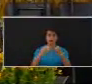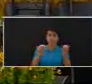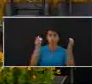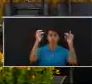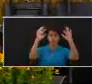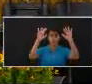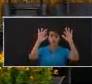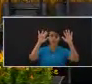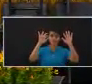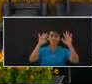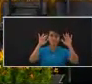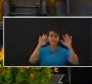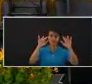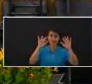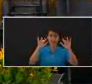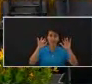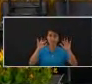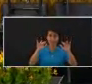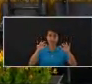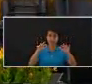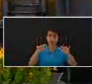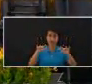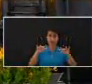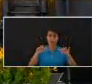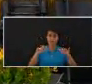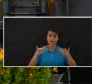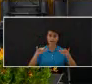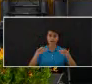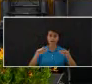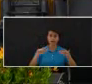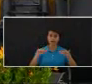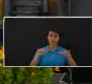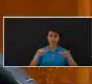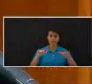Como la lluvia se derrama